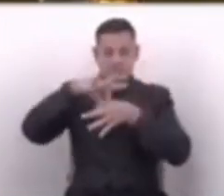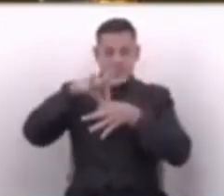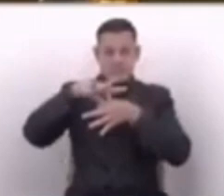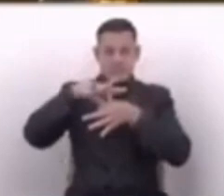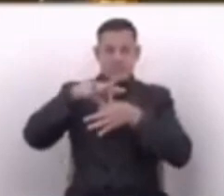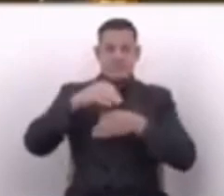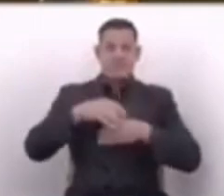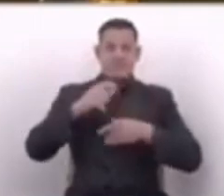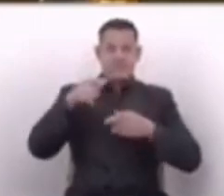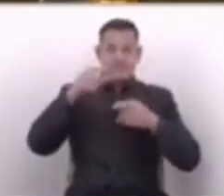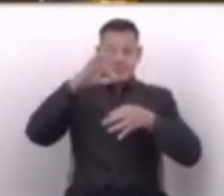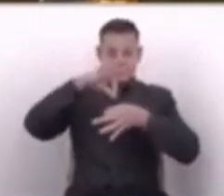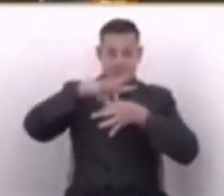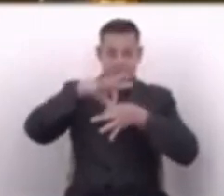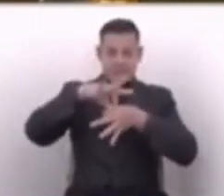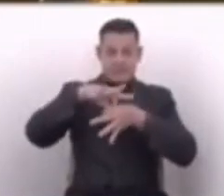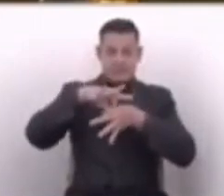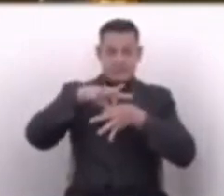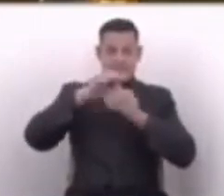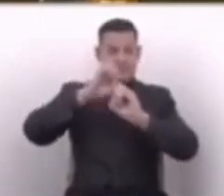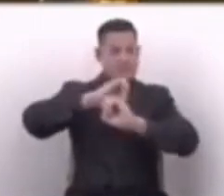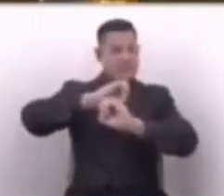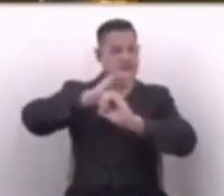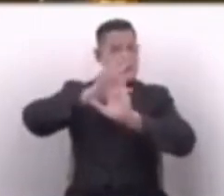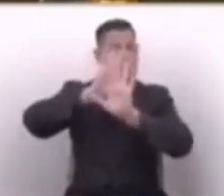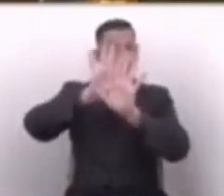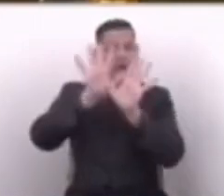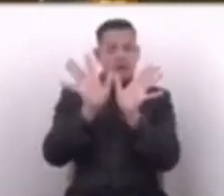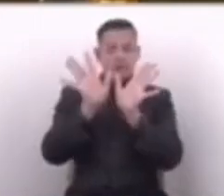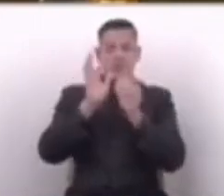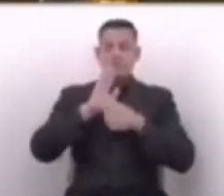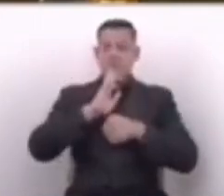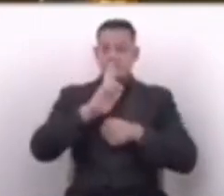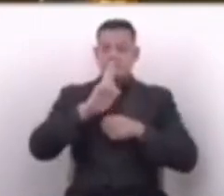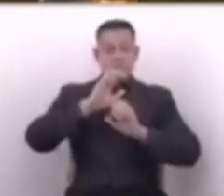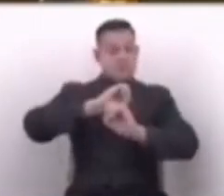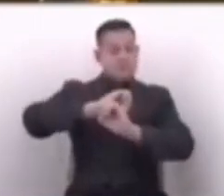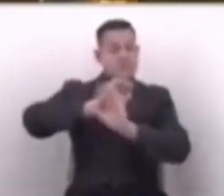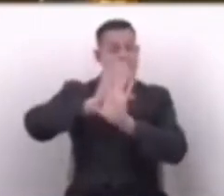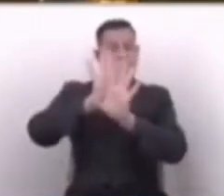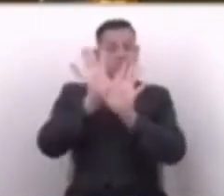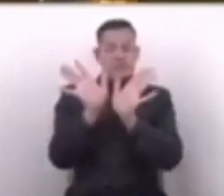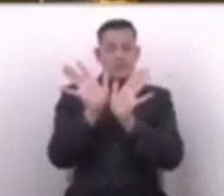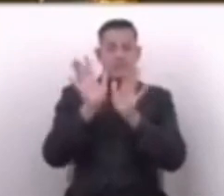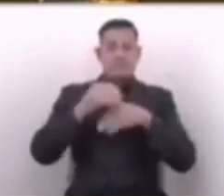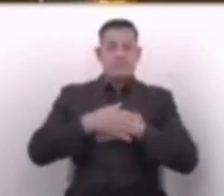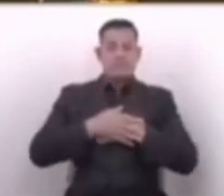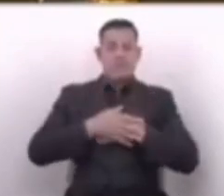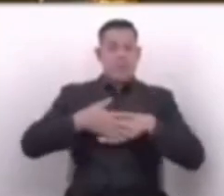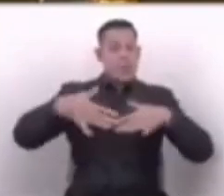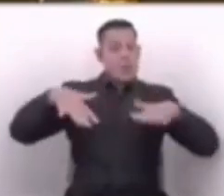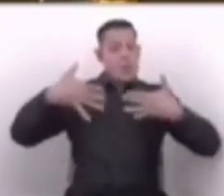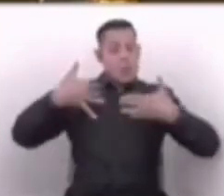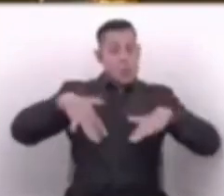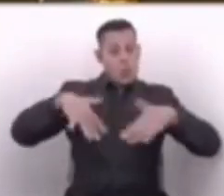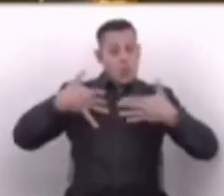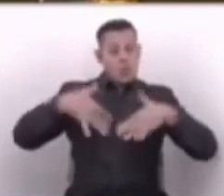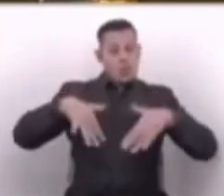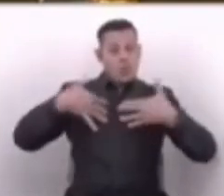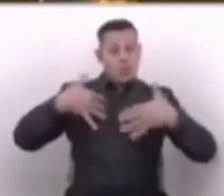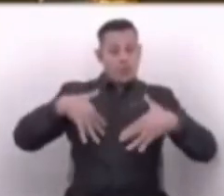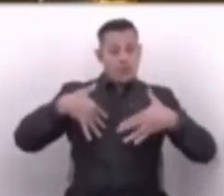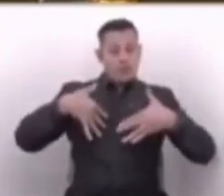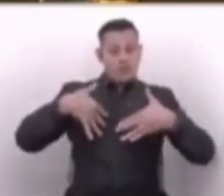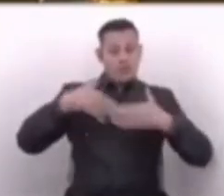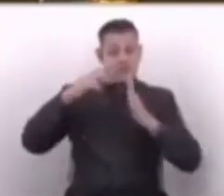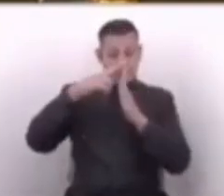en esa votación. Fue una elección clarísima, resultados claros, jugando con